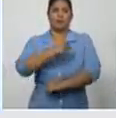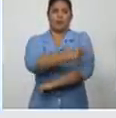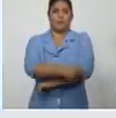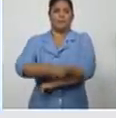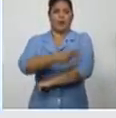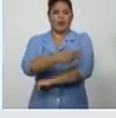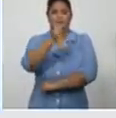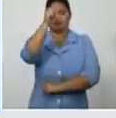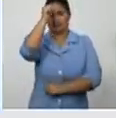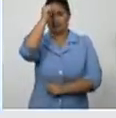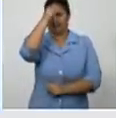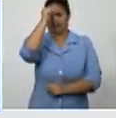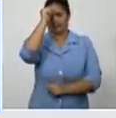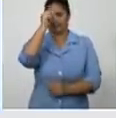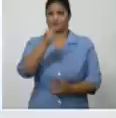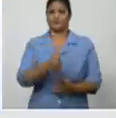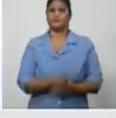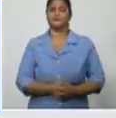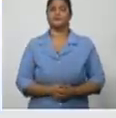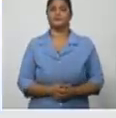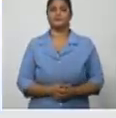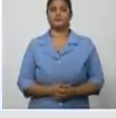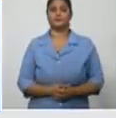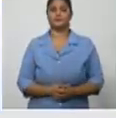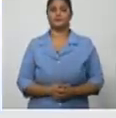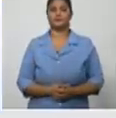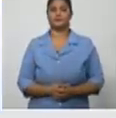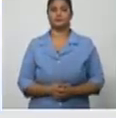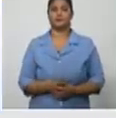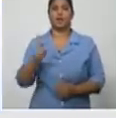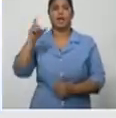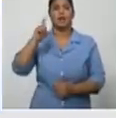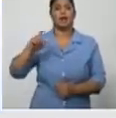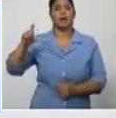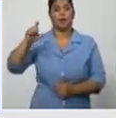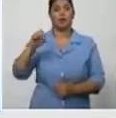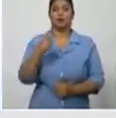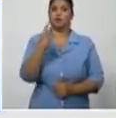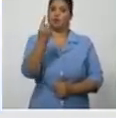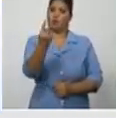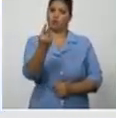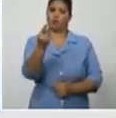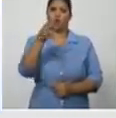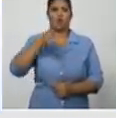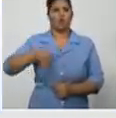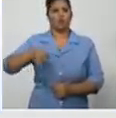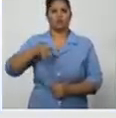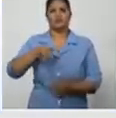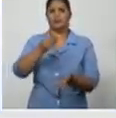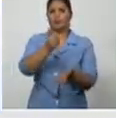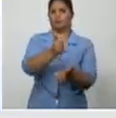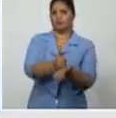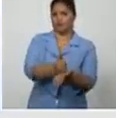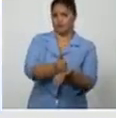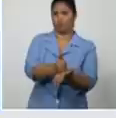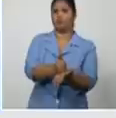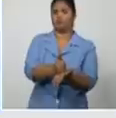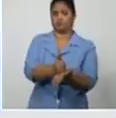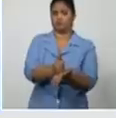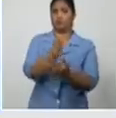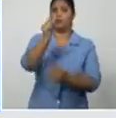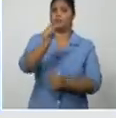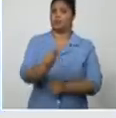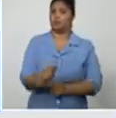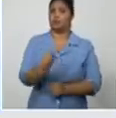la India. En Camagüey se confirma un caso importado del municipio Camagüey, viajero cubano procedente